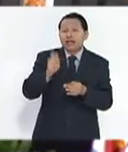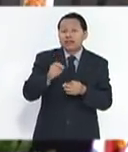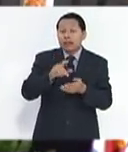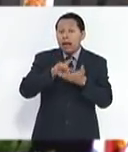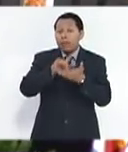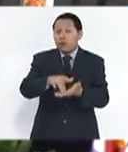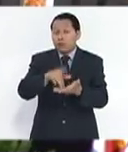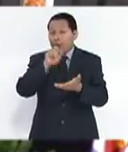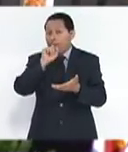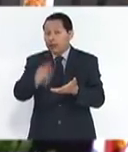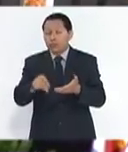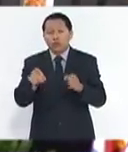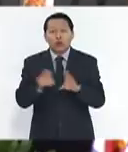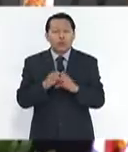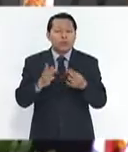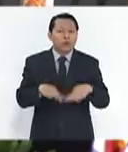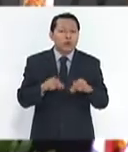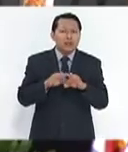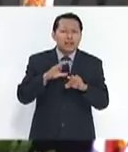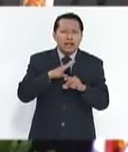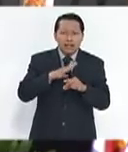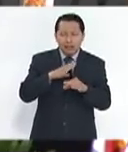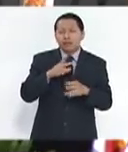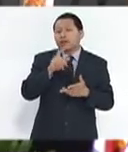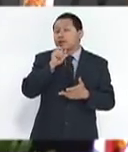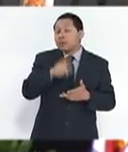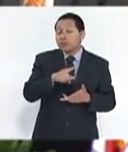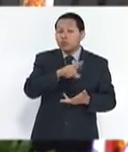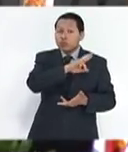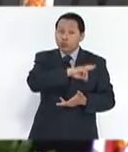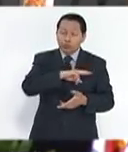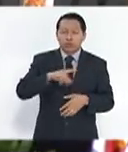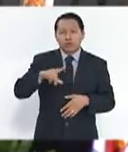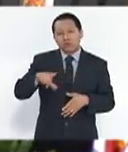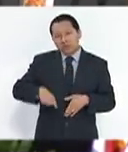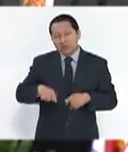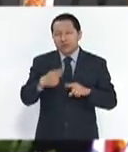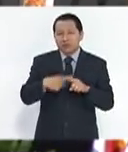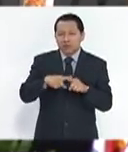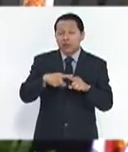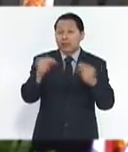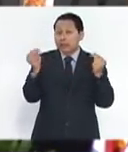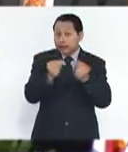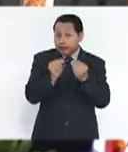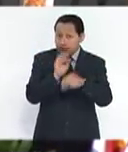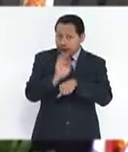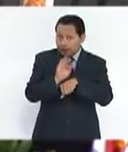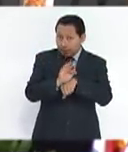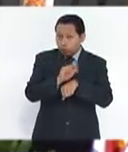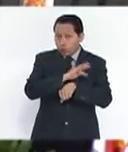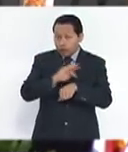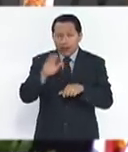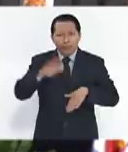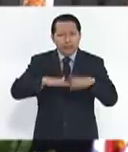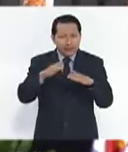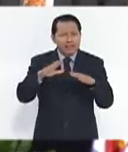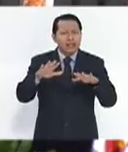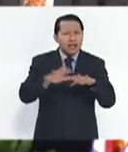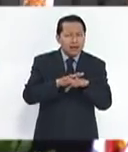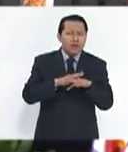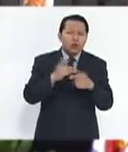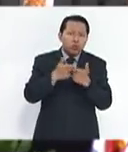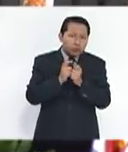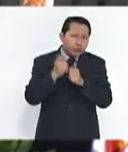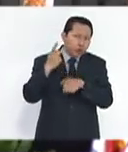los principales actores públicos y privados. Exigen ser defendidas ante las coyunturas políticas o